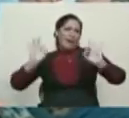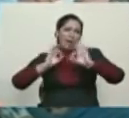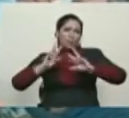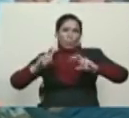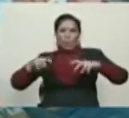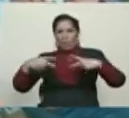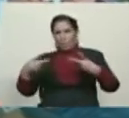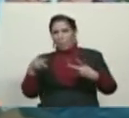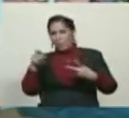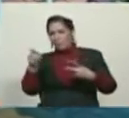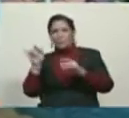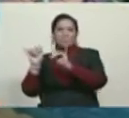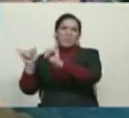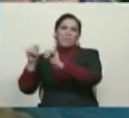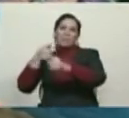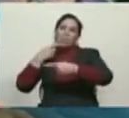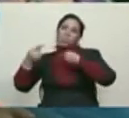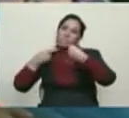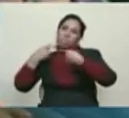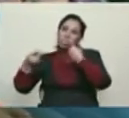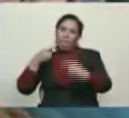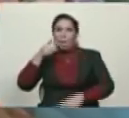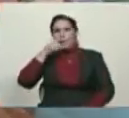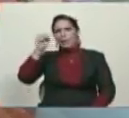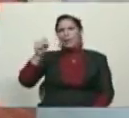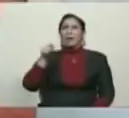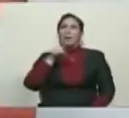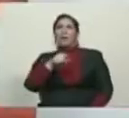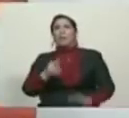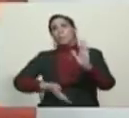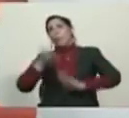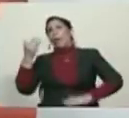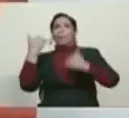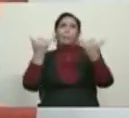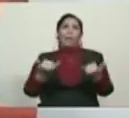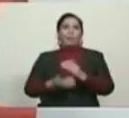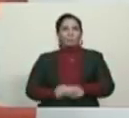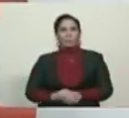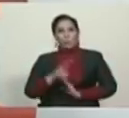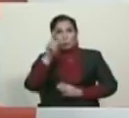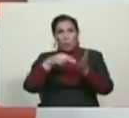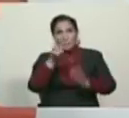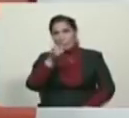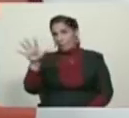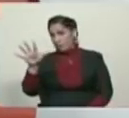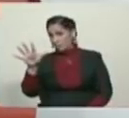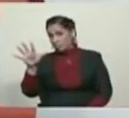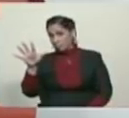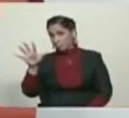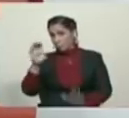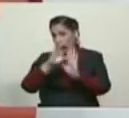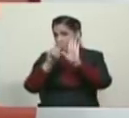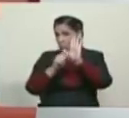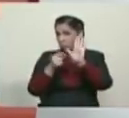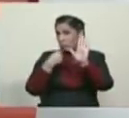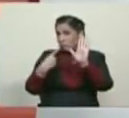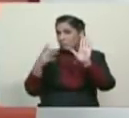Es absolutamente el mismo discurso. Nicolás, vete ya. Nicolás, no se vaya. Nicolás, 2025, esta constitución.